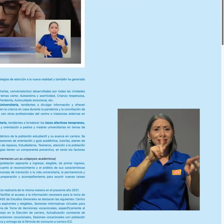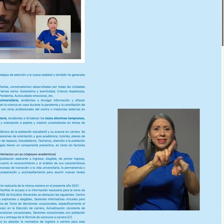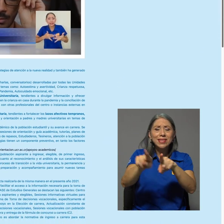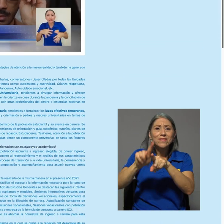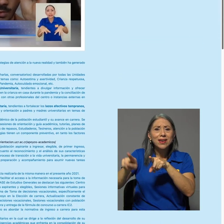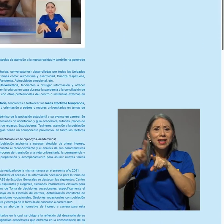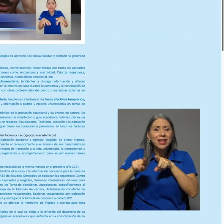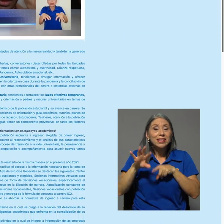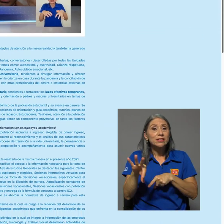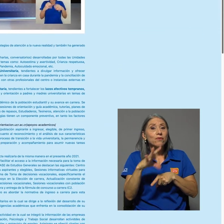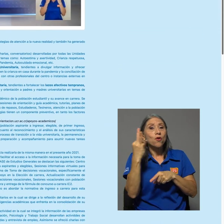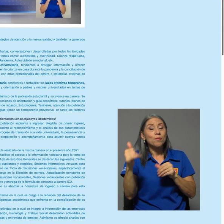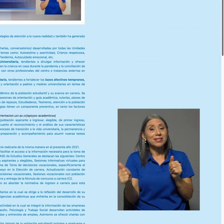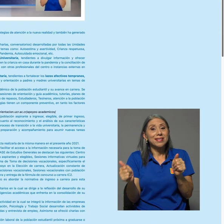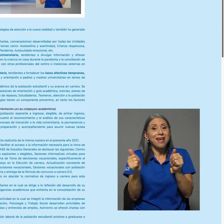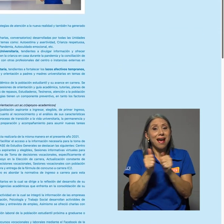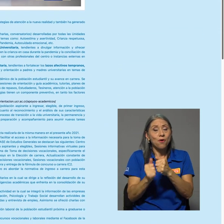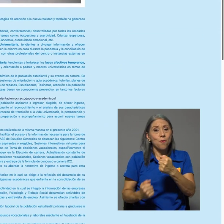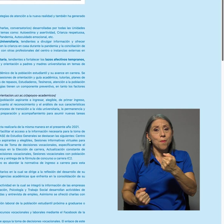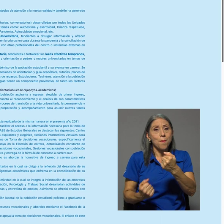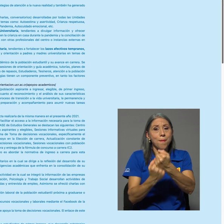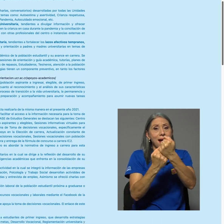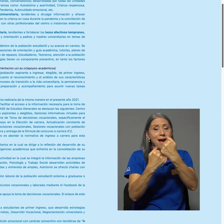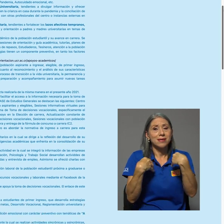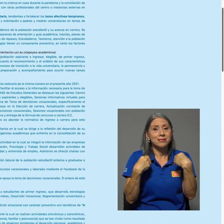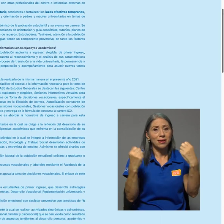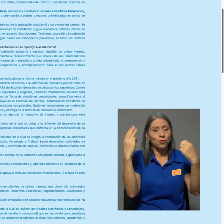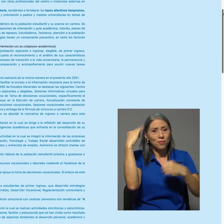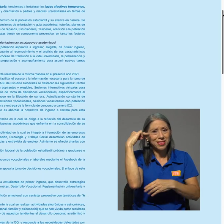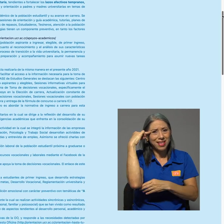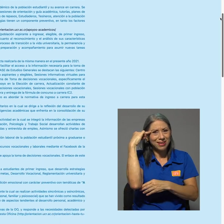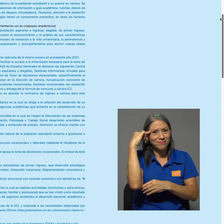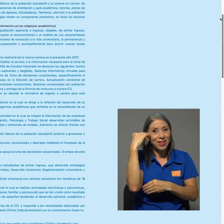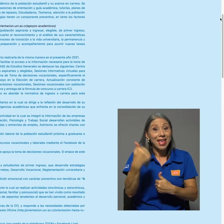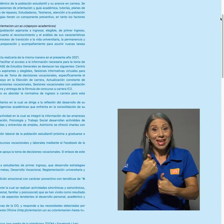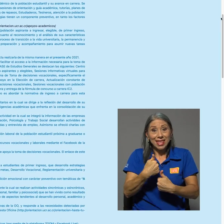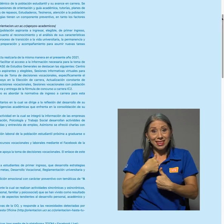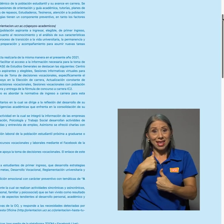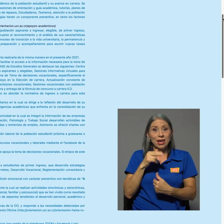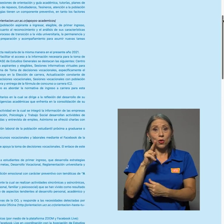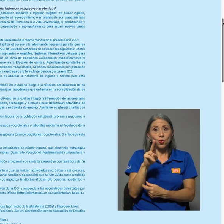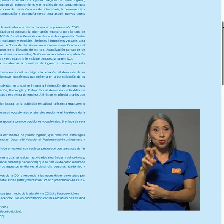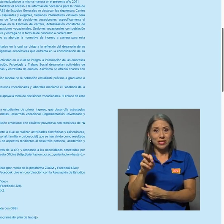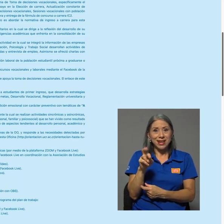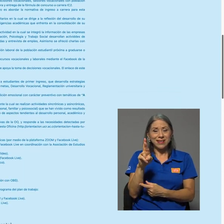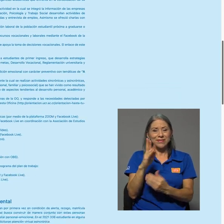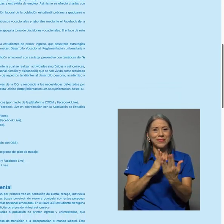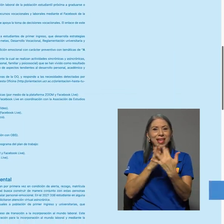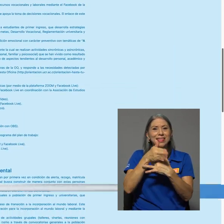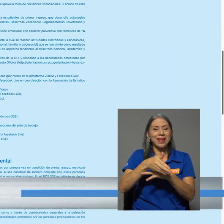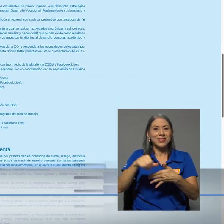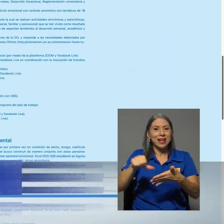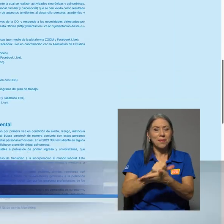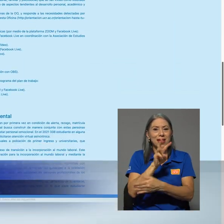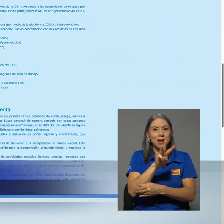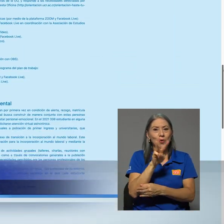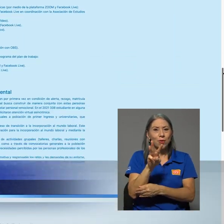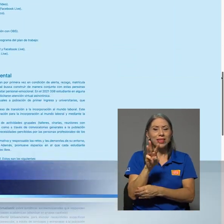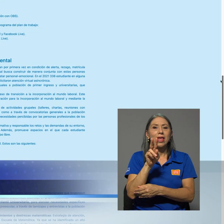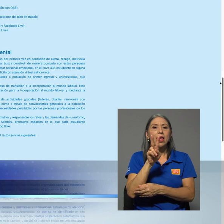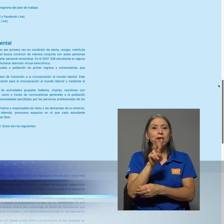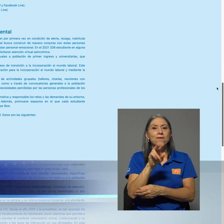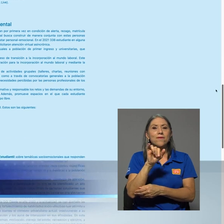diferentes herramientas de acompañamiento en materia de salud mental con las que cuenta la universidad por medio de la página web